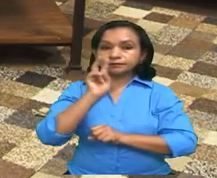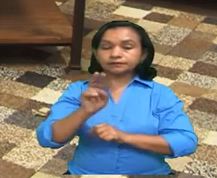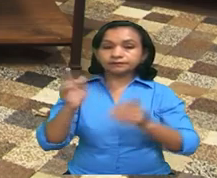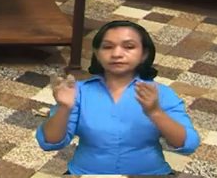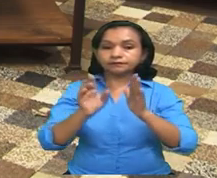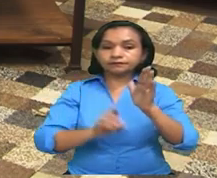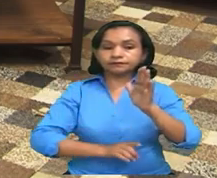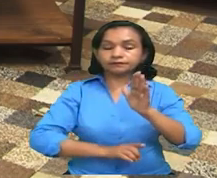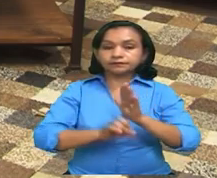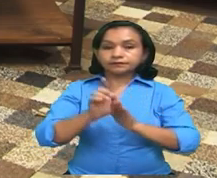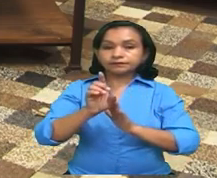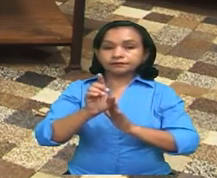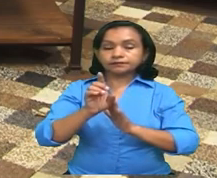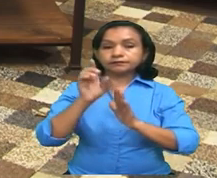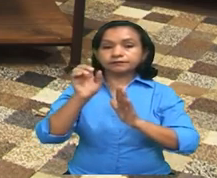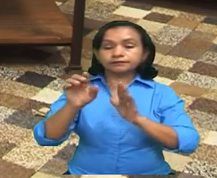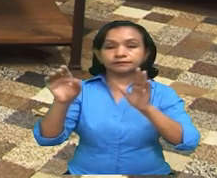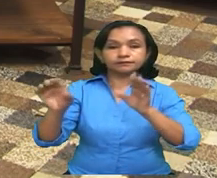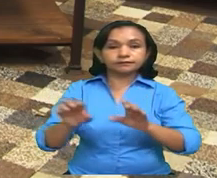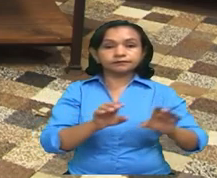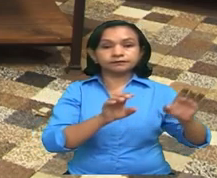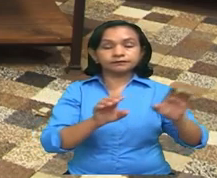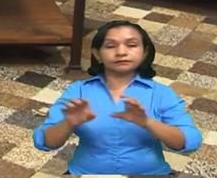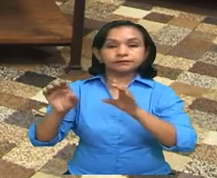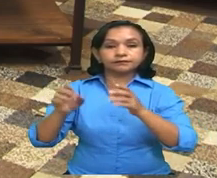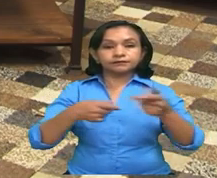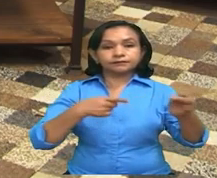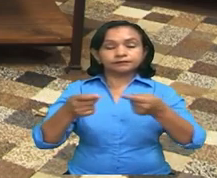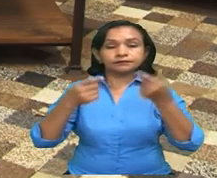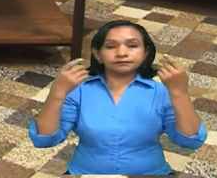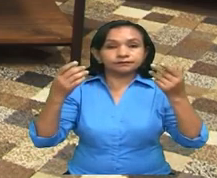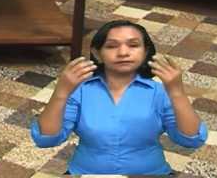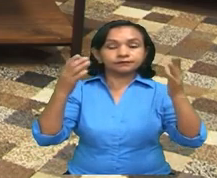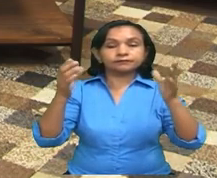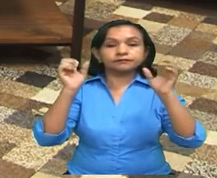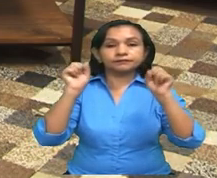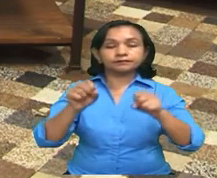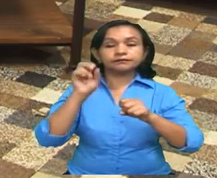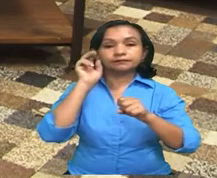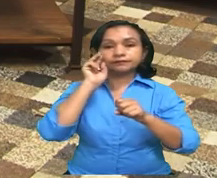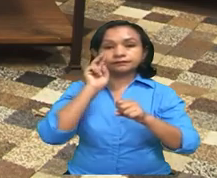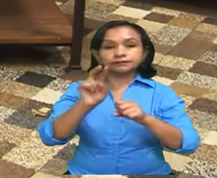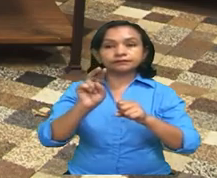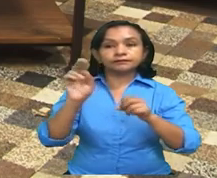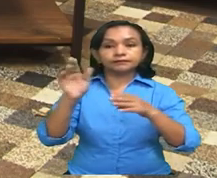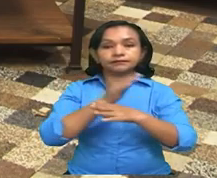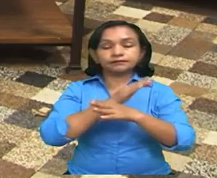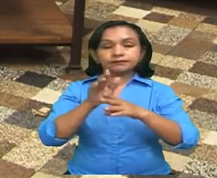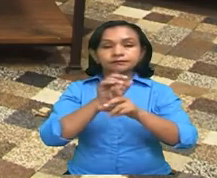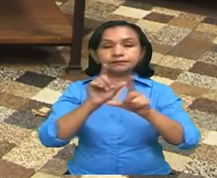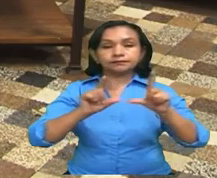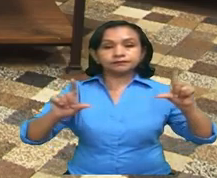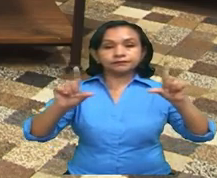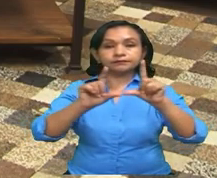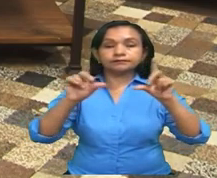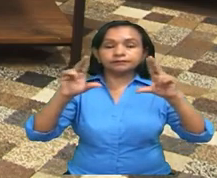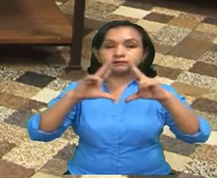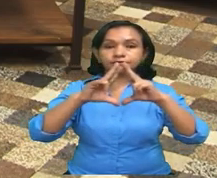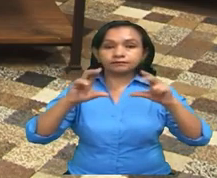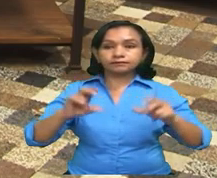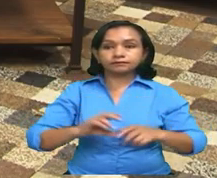demostración de su trabajo, aparte del producto ya terminado, los mayoristas y los periodistas de